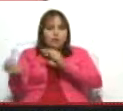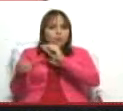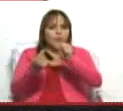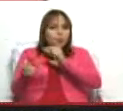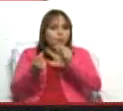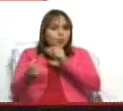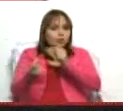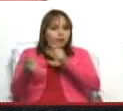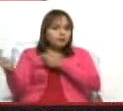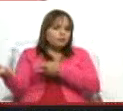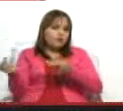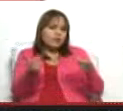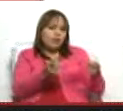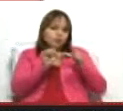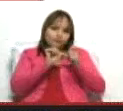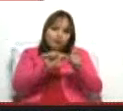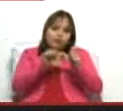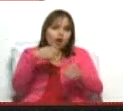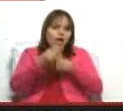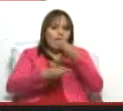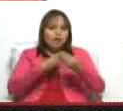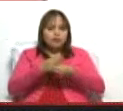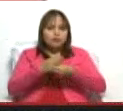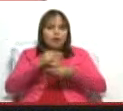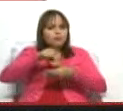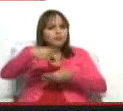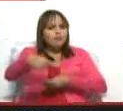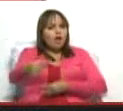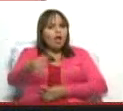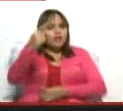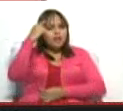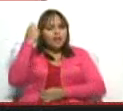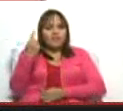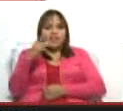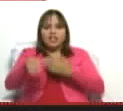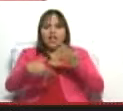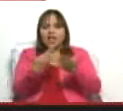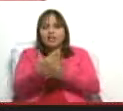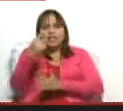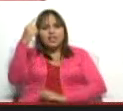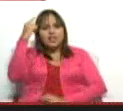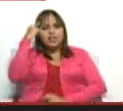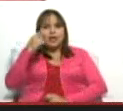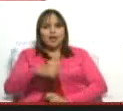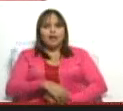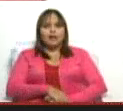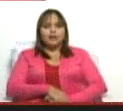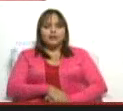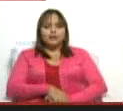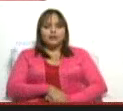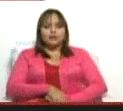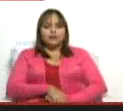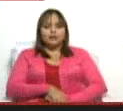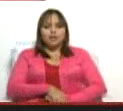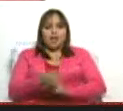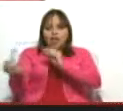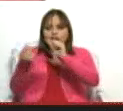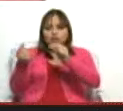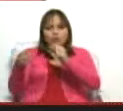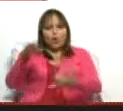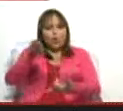pues a seguir haciéndolo en estos días que quedan hasta el día de la discusión